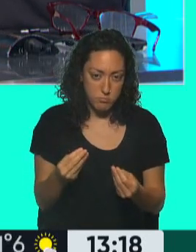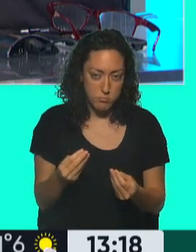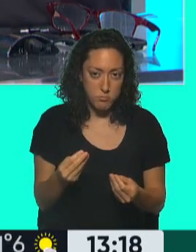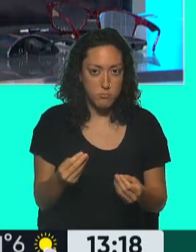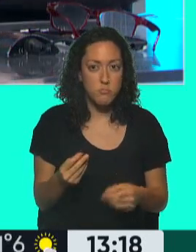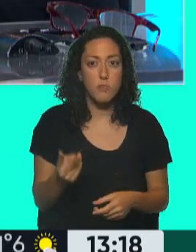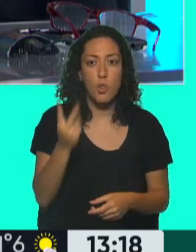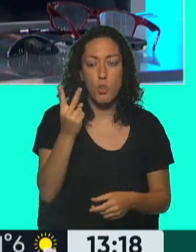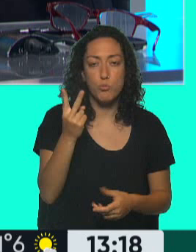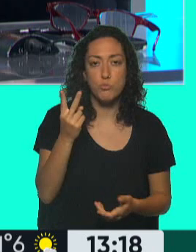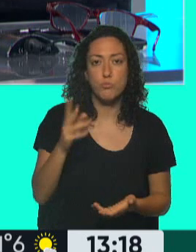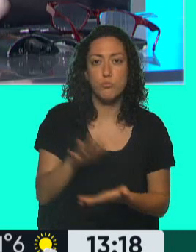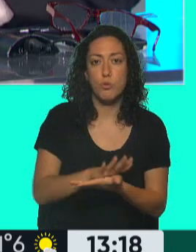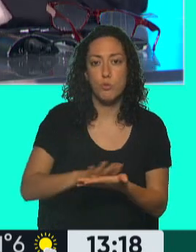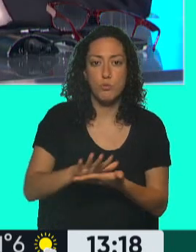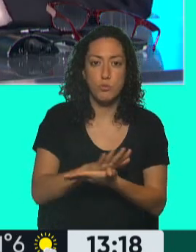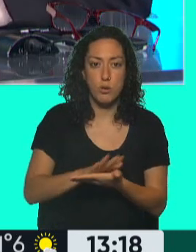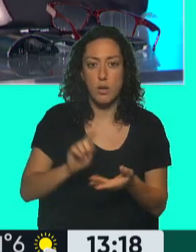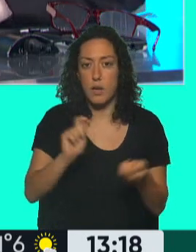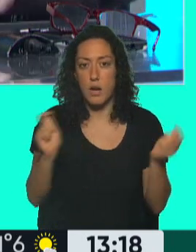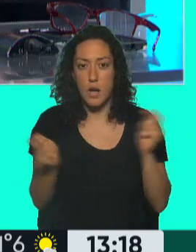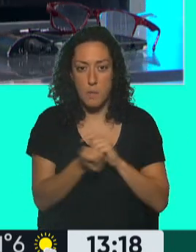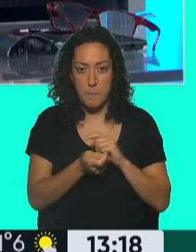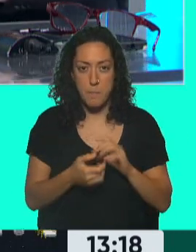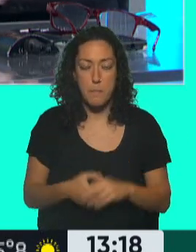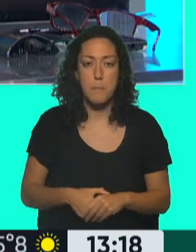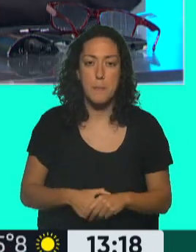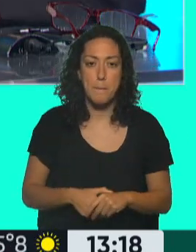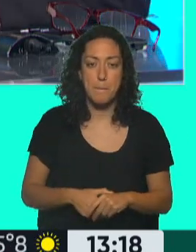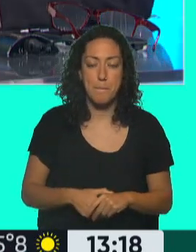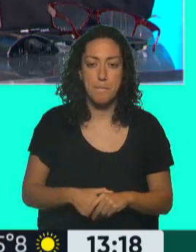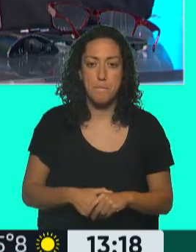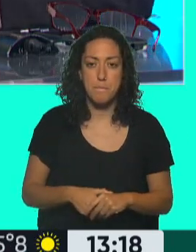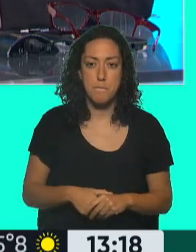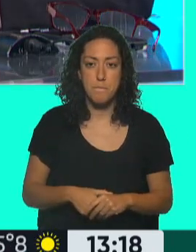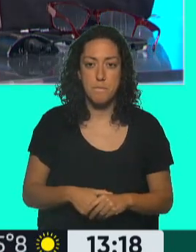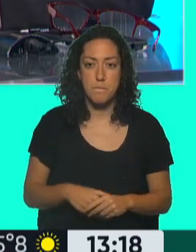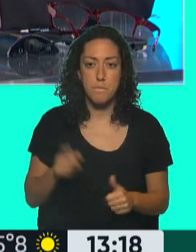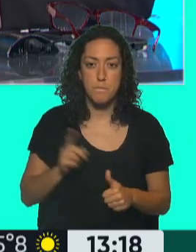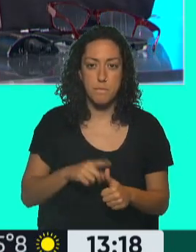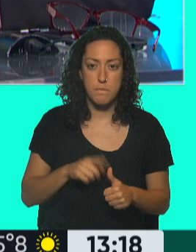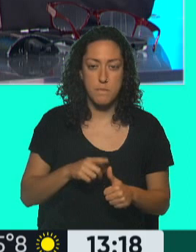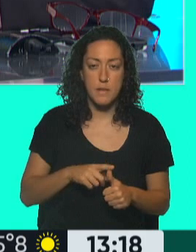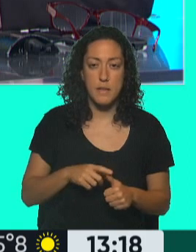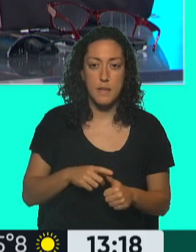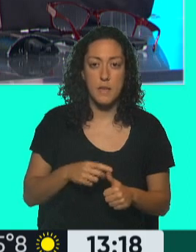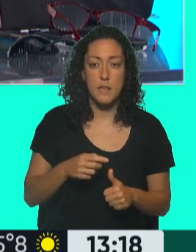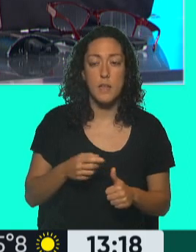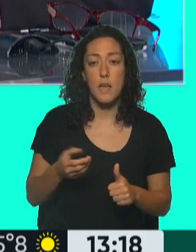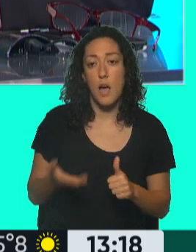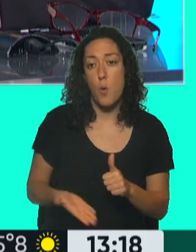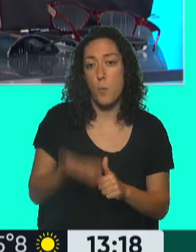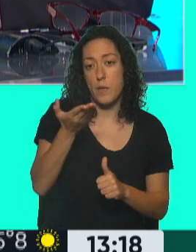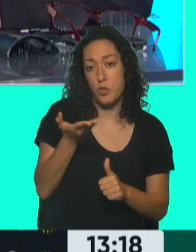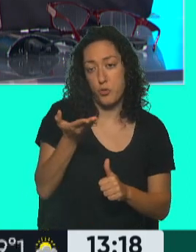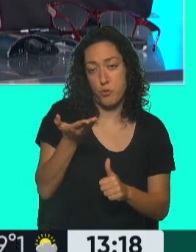dos resoluciones que movieron el tablero y llevaron a este tema uno es que se dio el aumento de tarifas a través